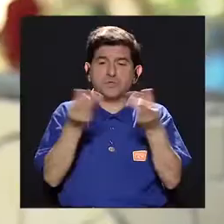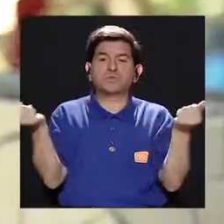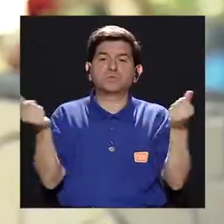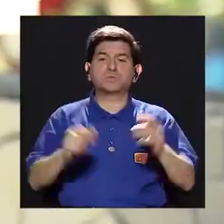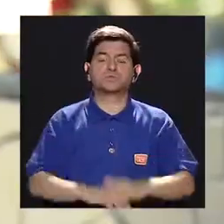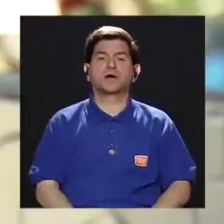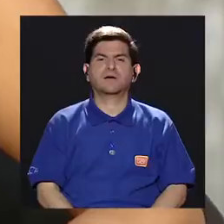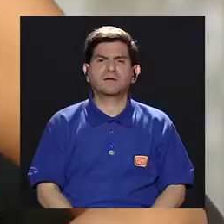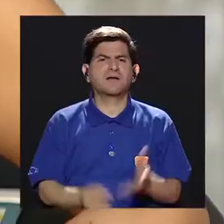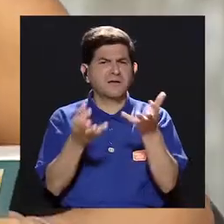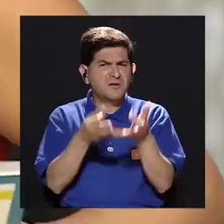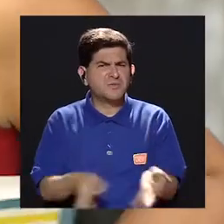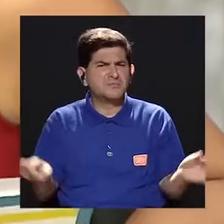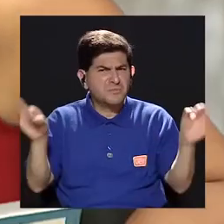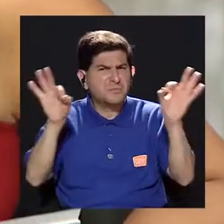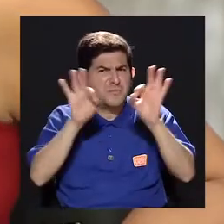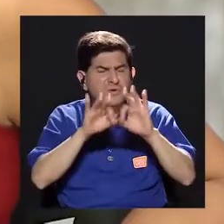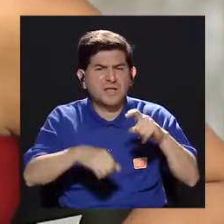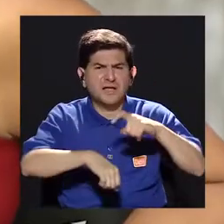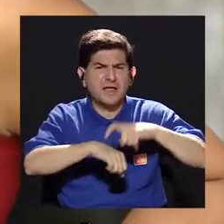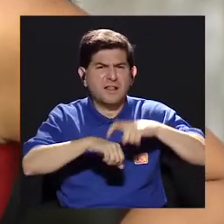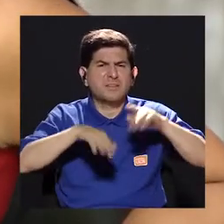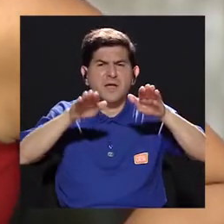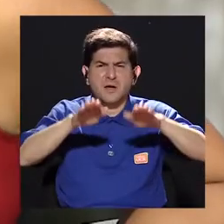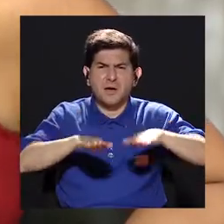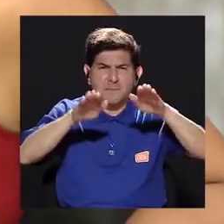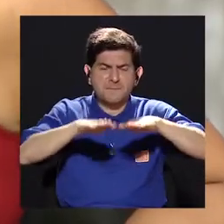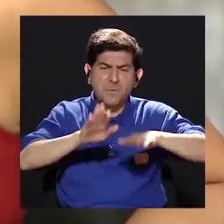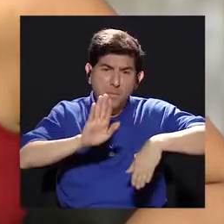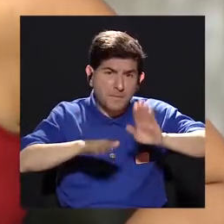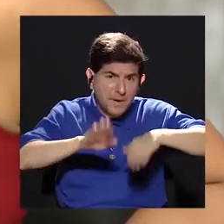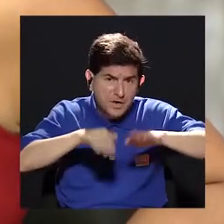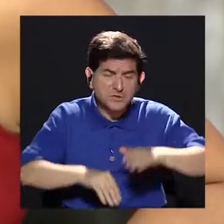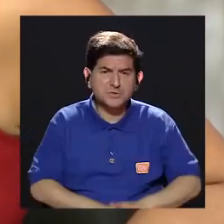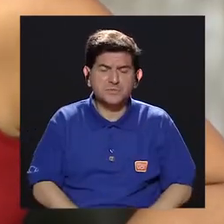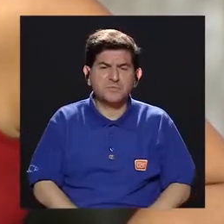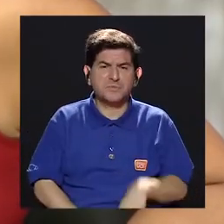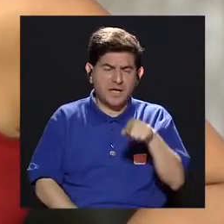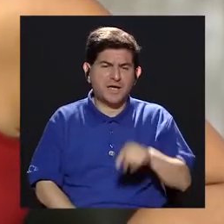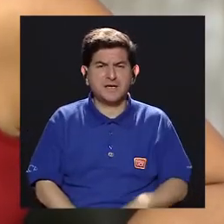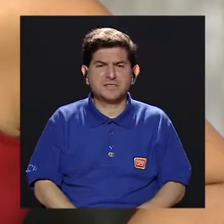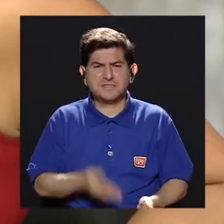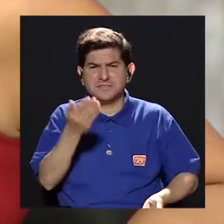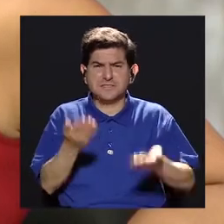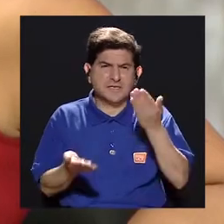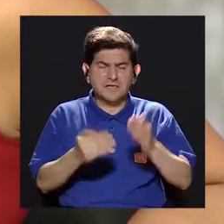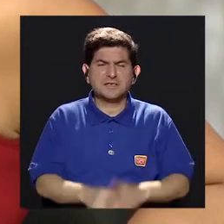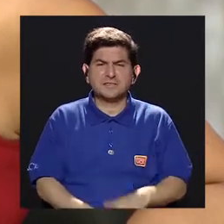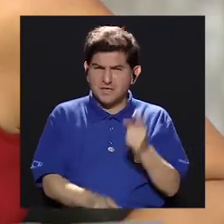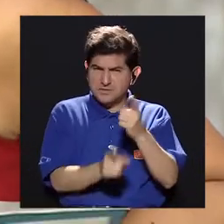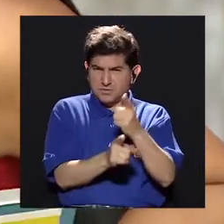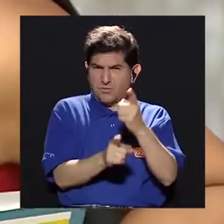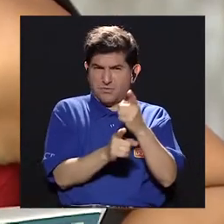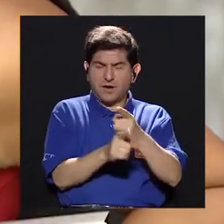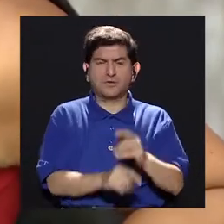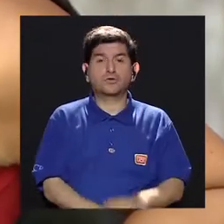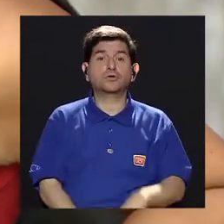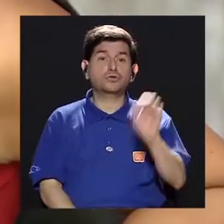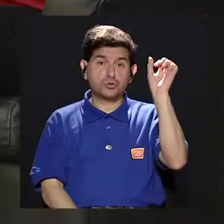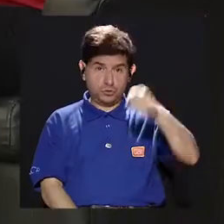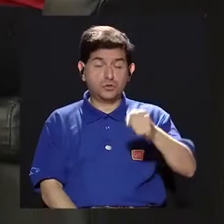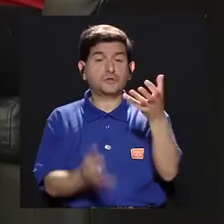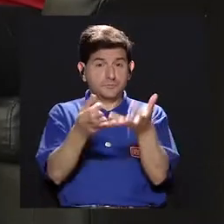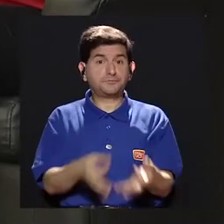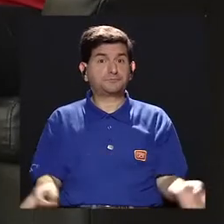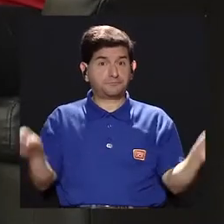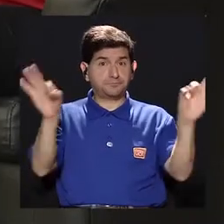resolver. ¿Son importantes los periodos de descanso para los pies, estirarlos? O sea, ¿eso es recomendable?